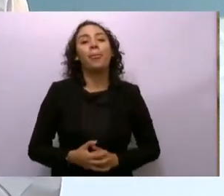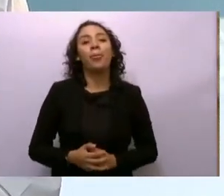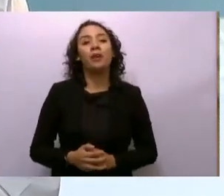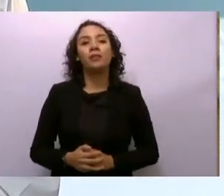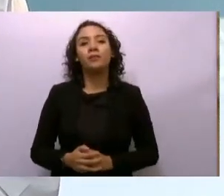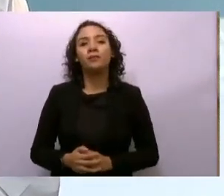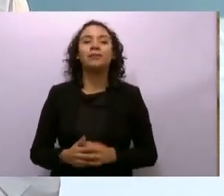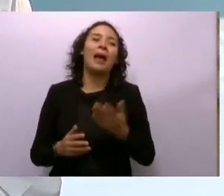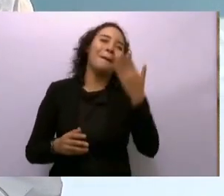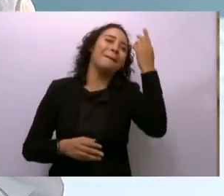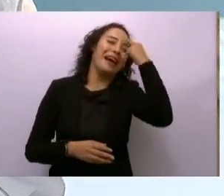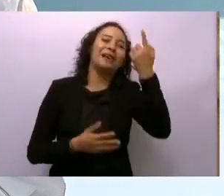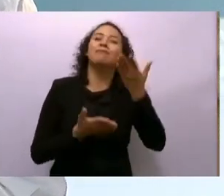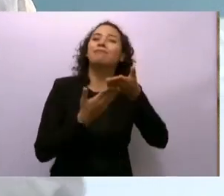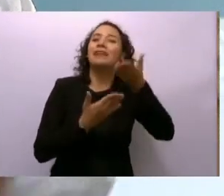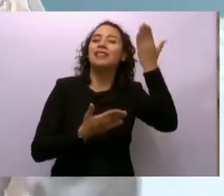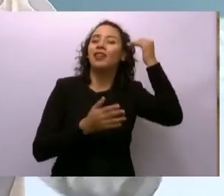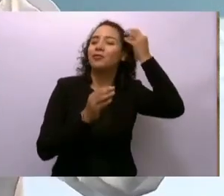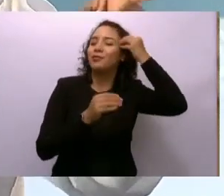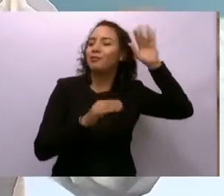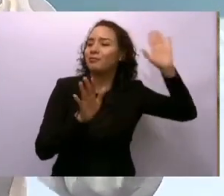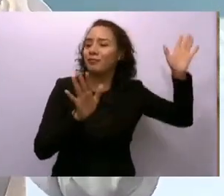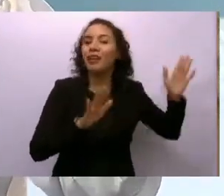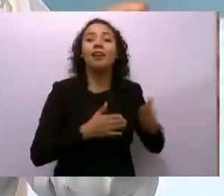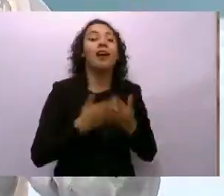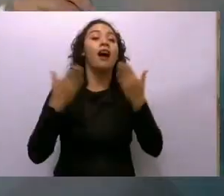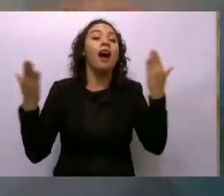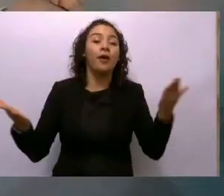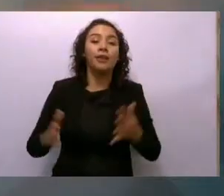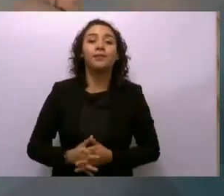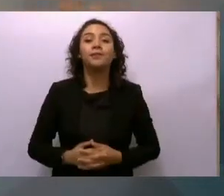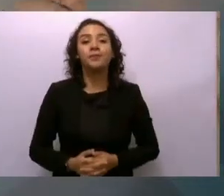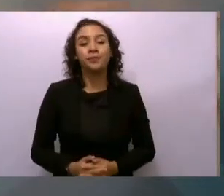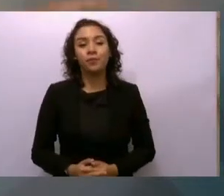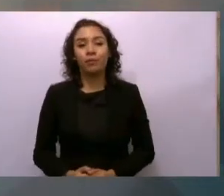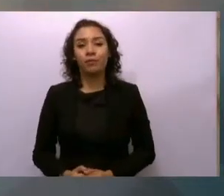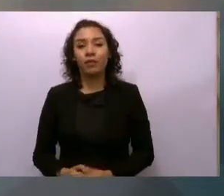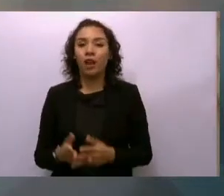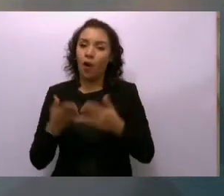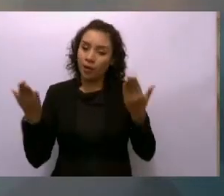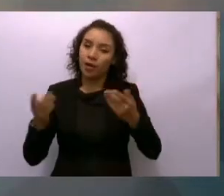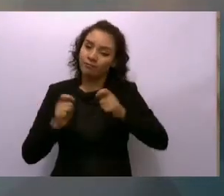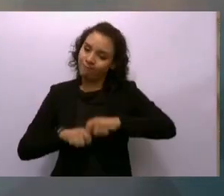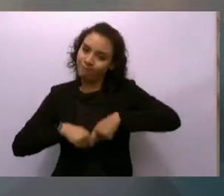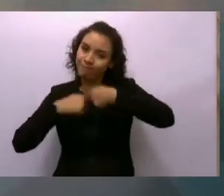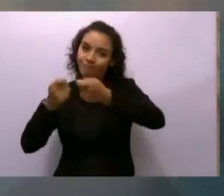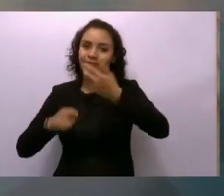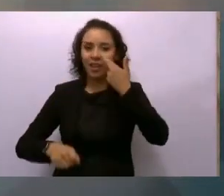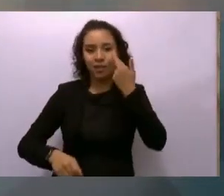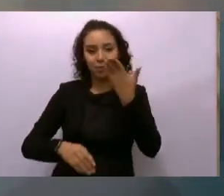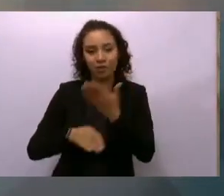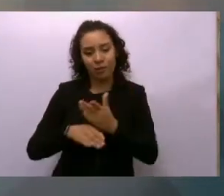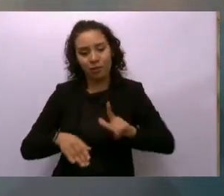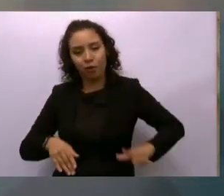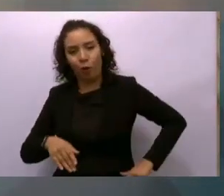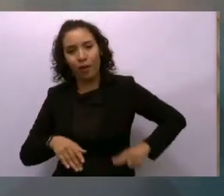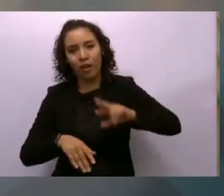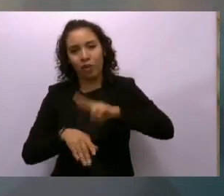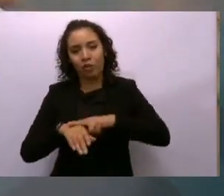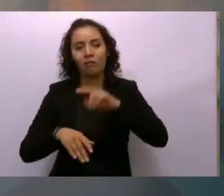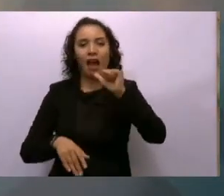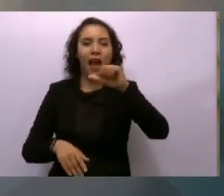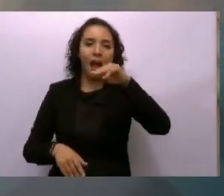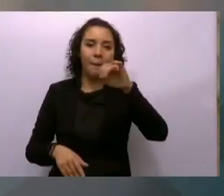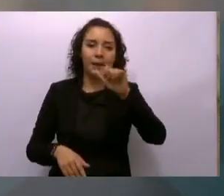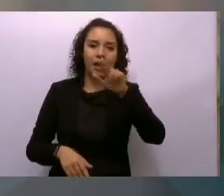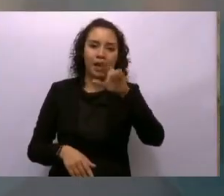Ya para qué hablamos de eso, pero ahora tiene la responsabilidad el doctor Américo y es